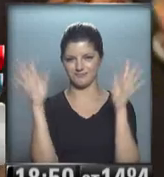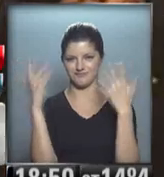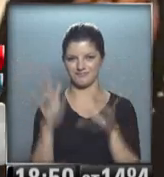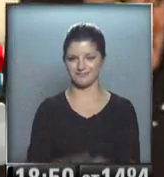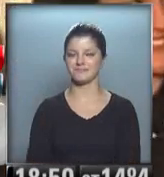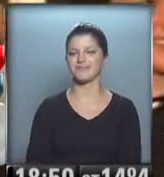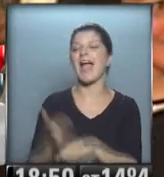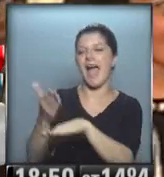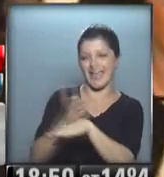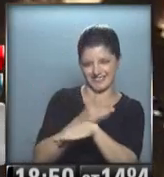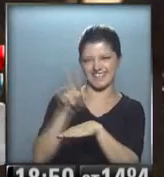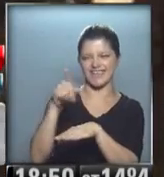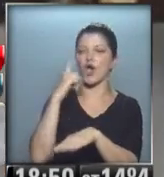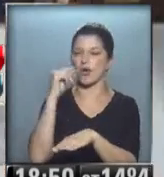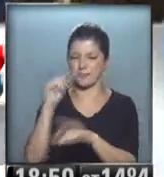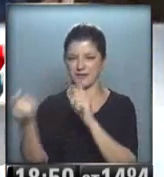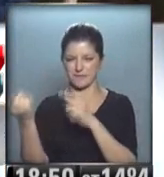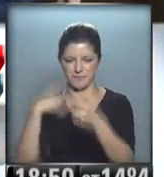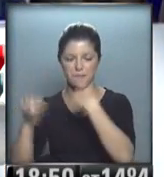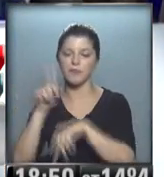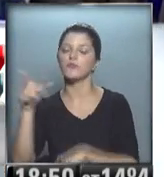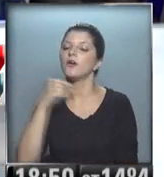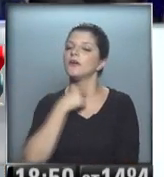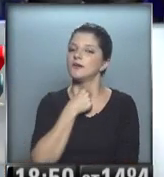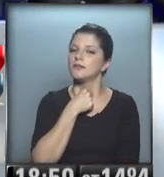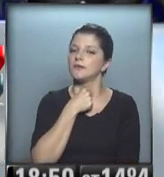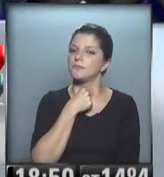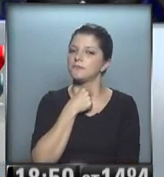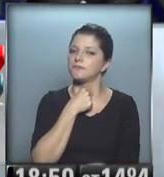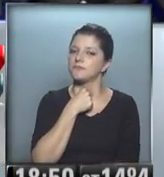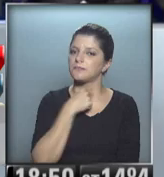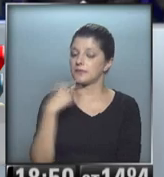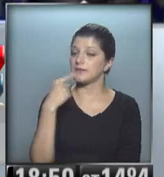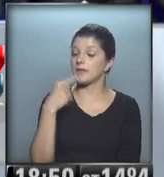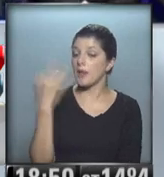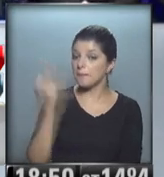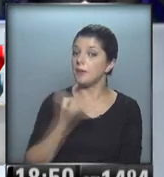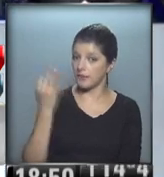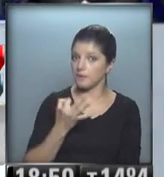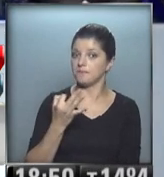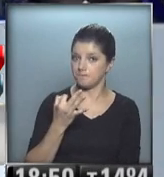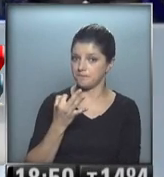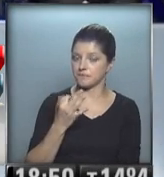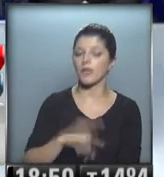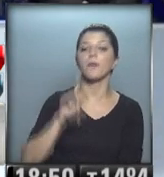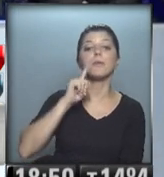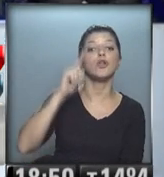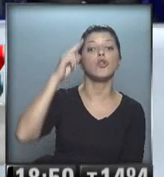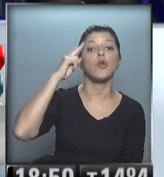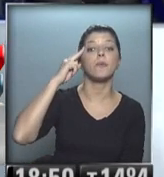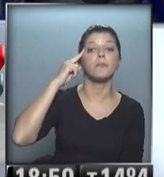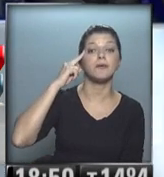Antes de pasarte con Agustín, yo quiero decirte que es cierto, en